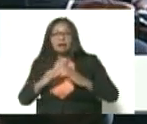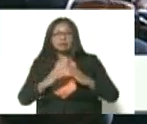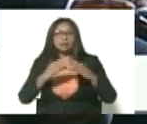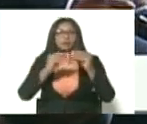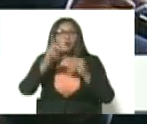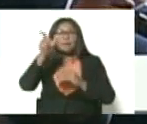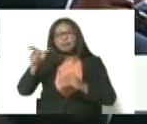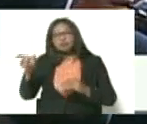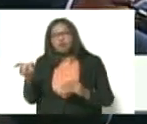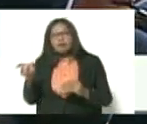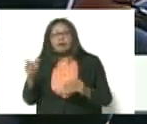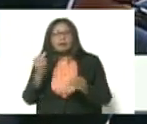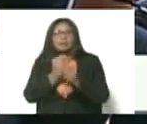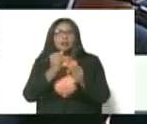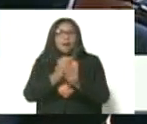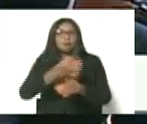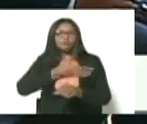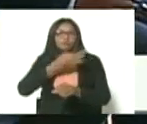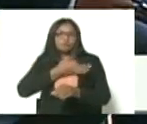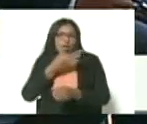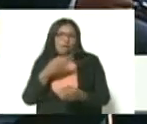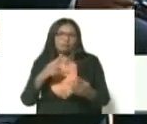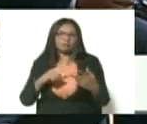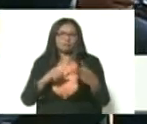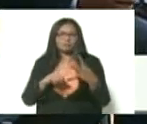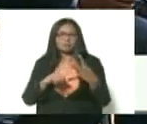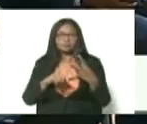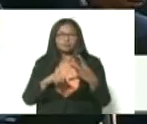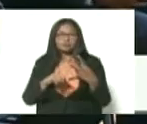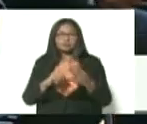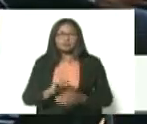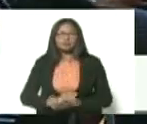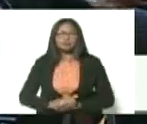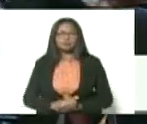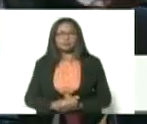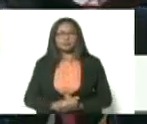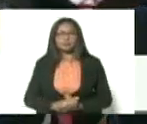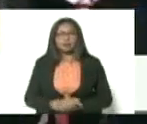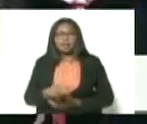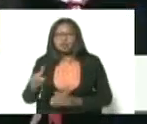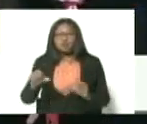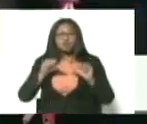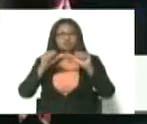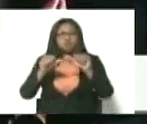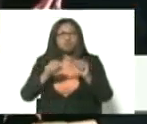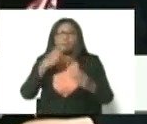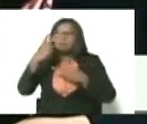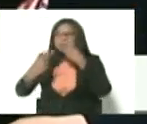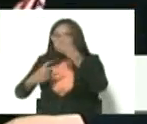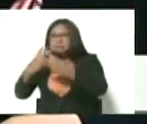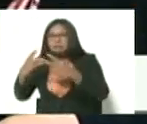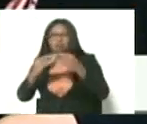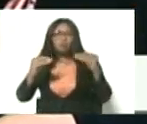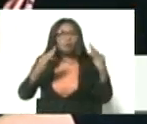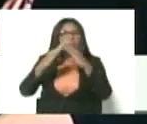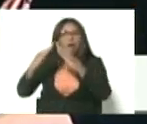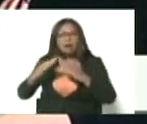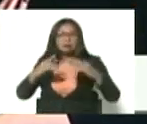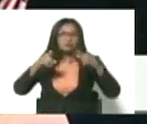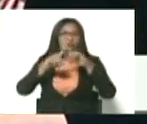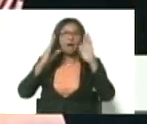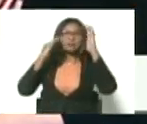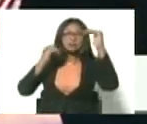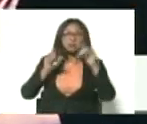personal de trabajo social que permanentemente también andan visitando hogares,